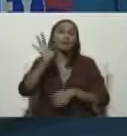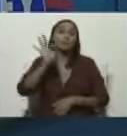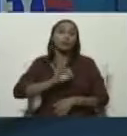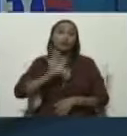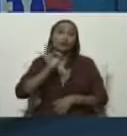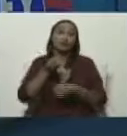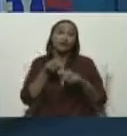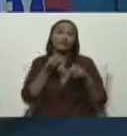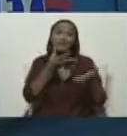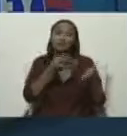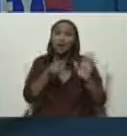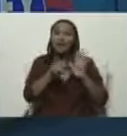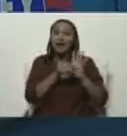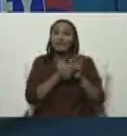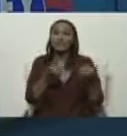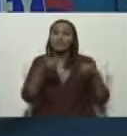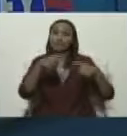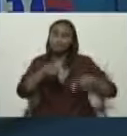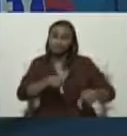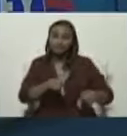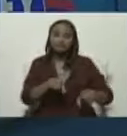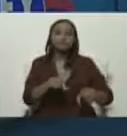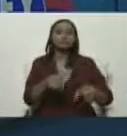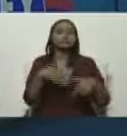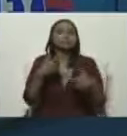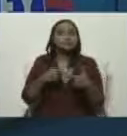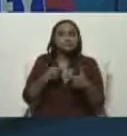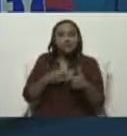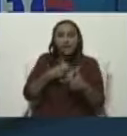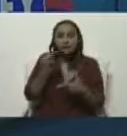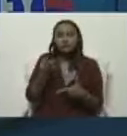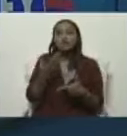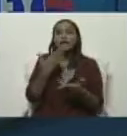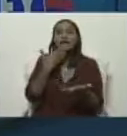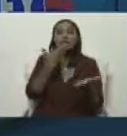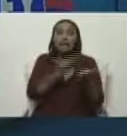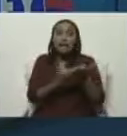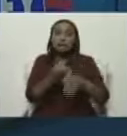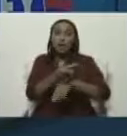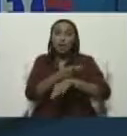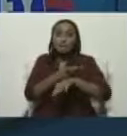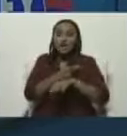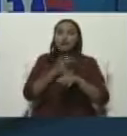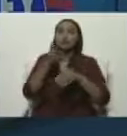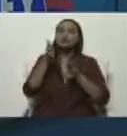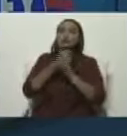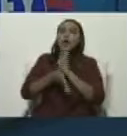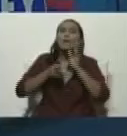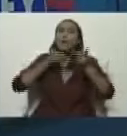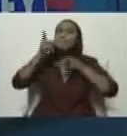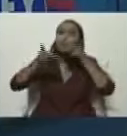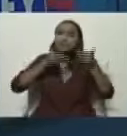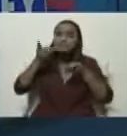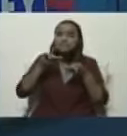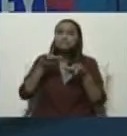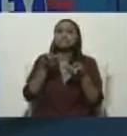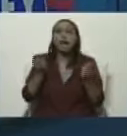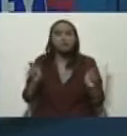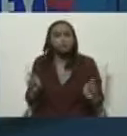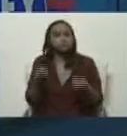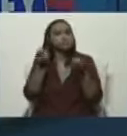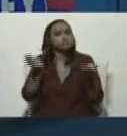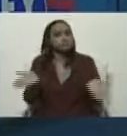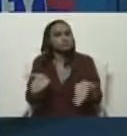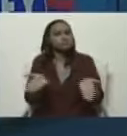embargo, gracias a la implementación de acciones y de políticas importantes, se ha ido recuperando la economía de la